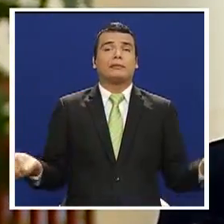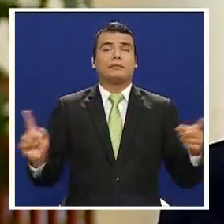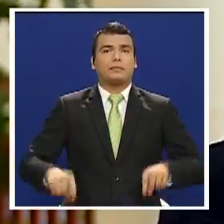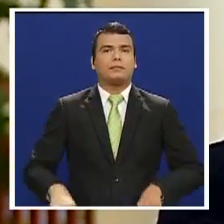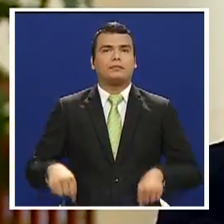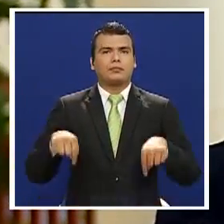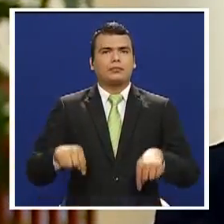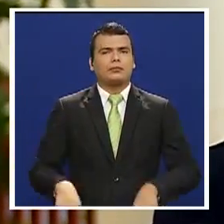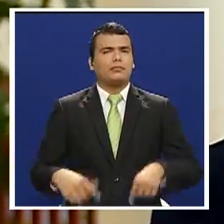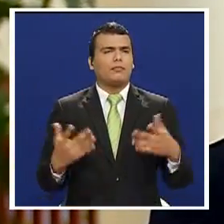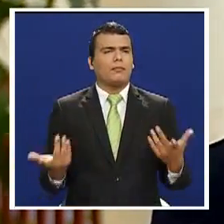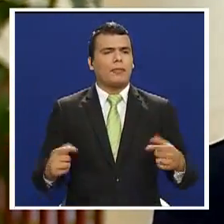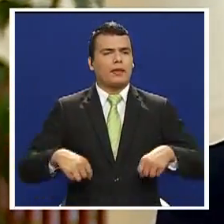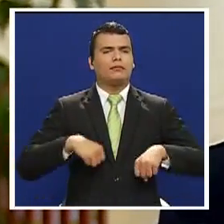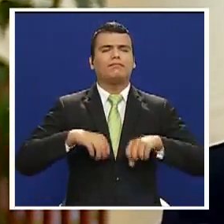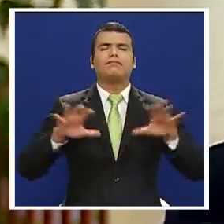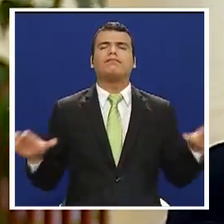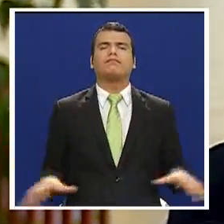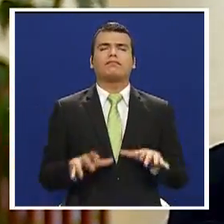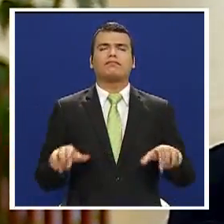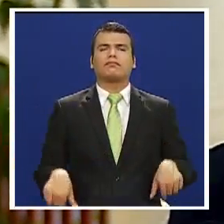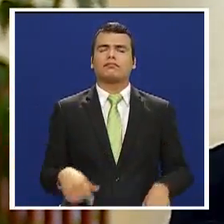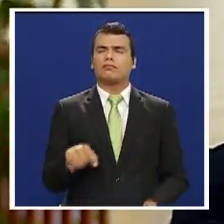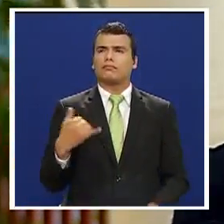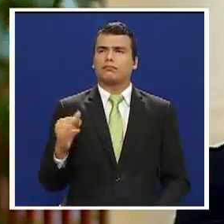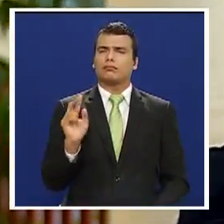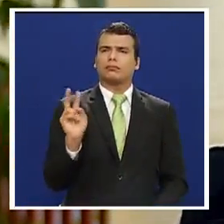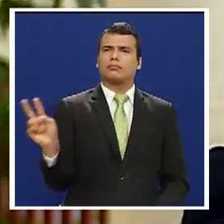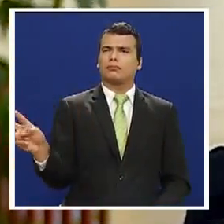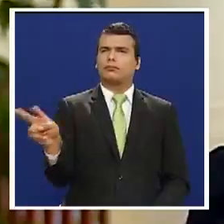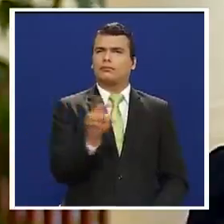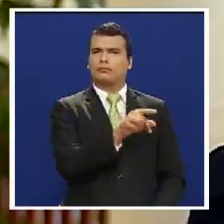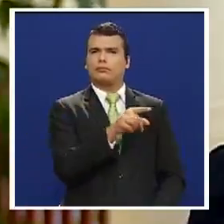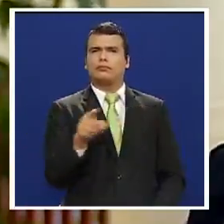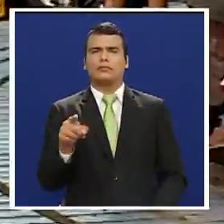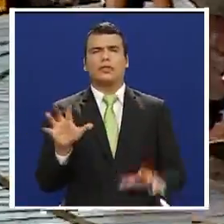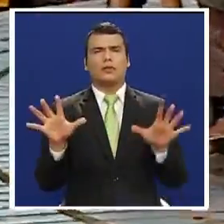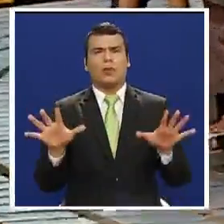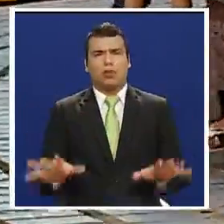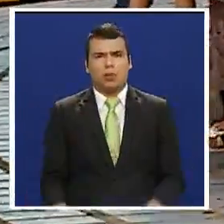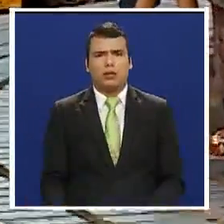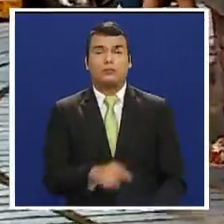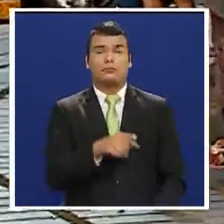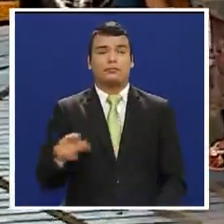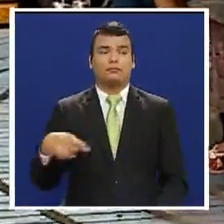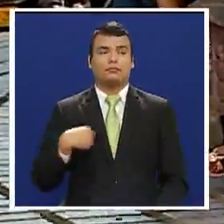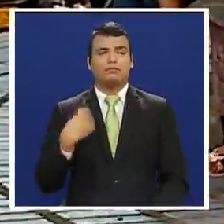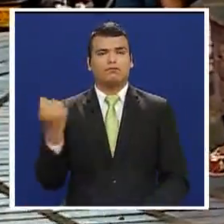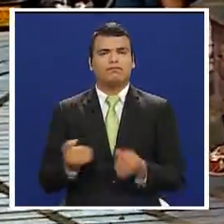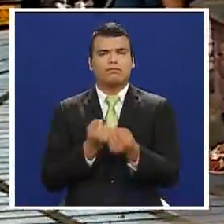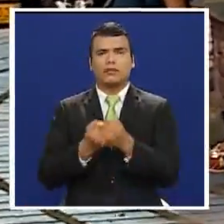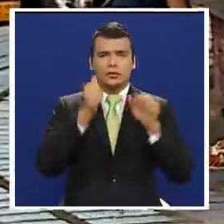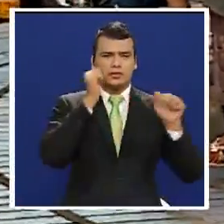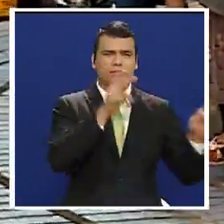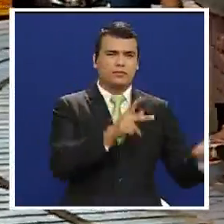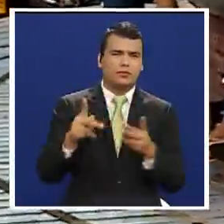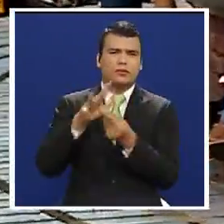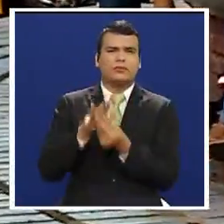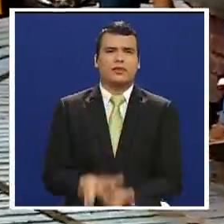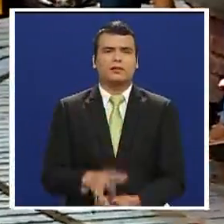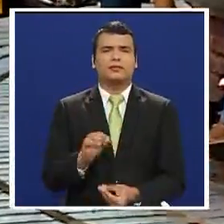atención de cerca de 1.500 desplazados que alberga. Sin embargo, nativos de esta población también han vivido los estragos del conflicto armado. Ha expulsado